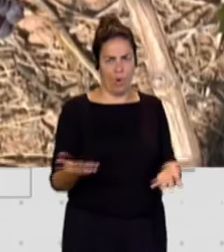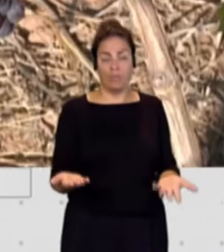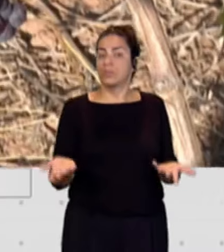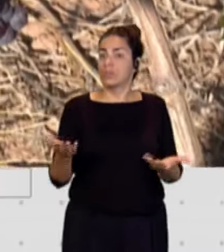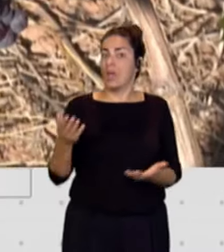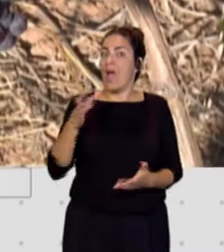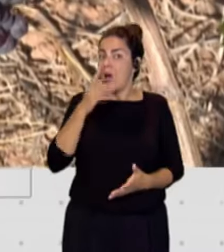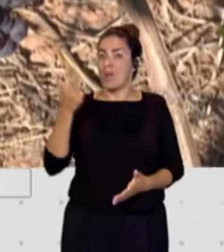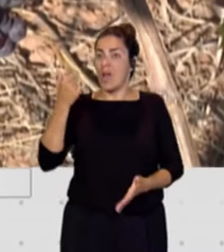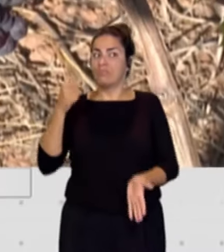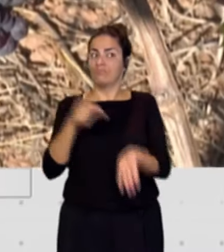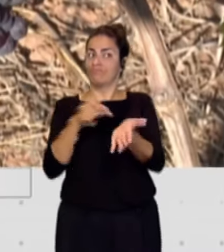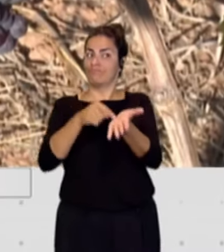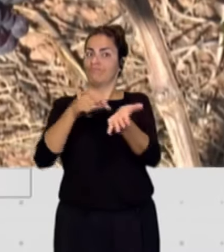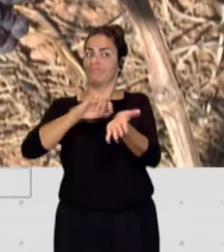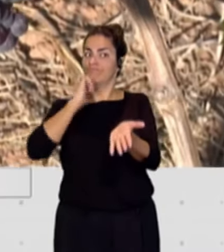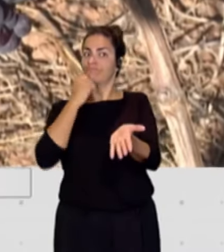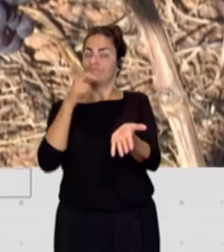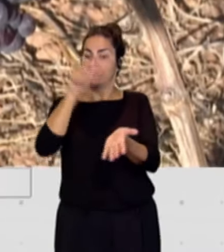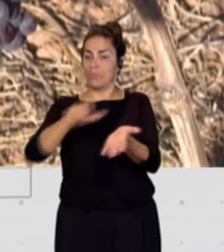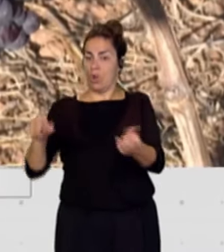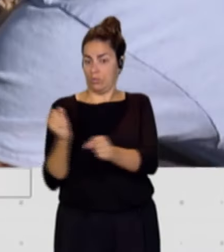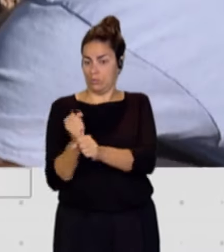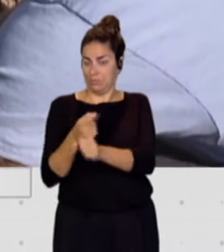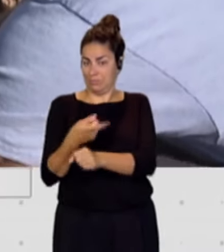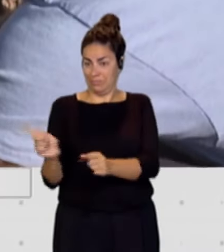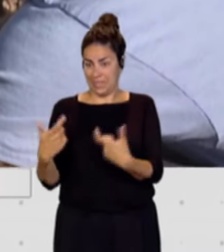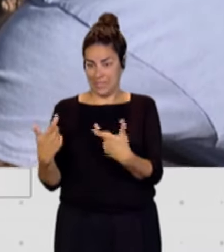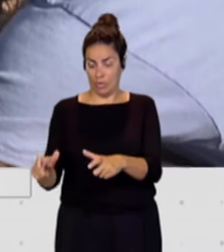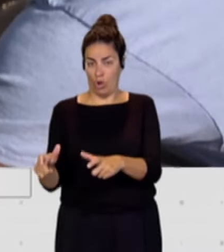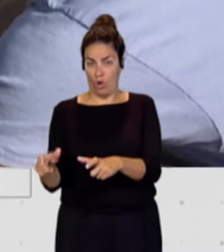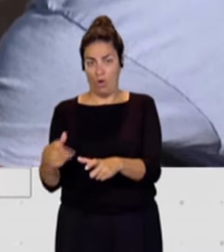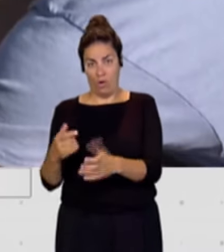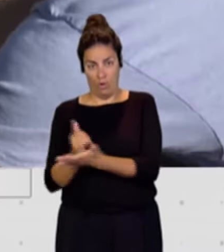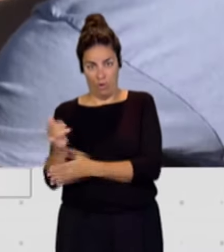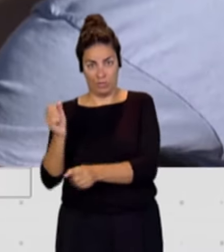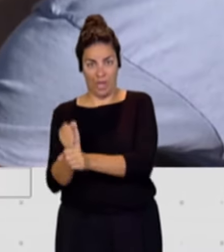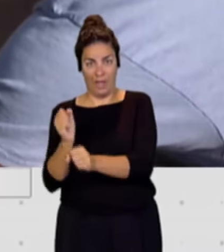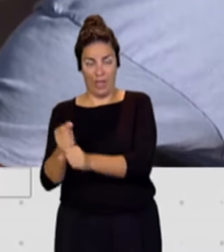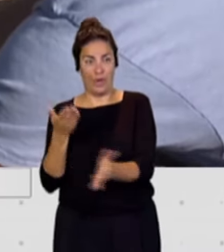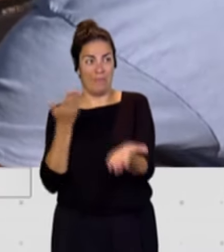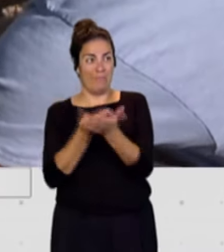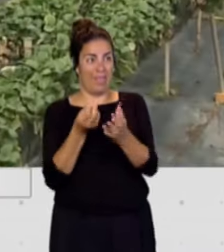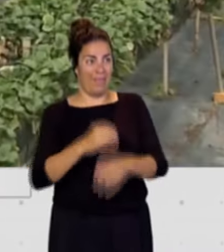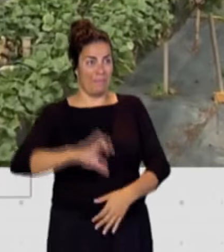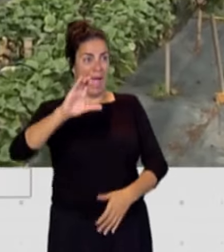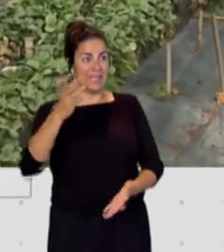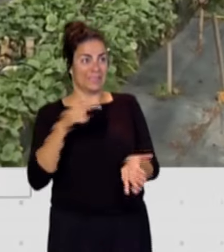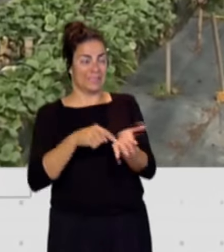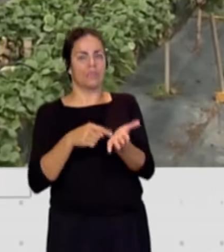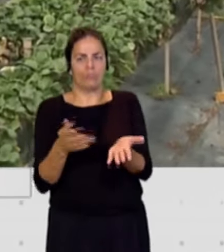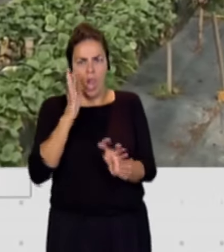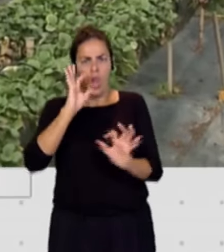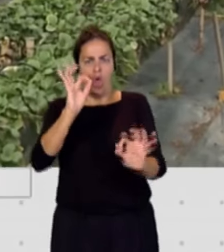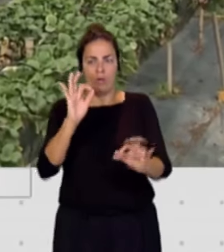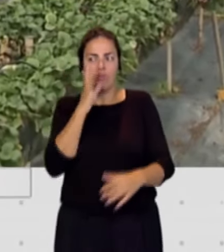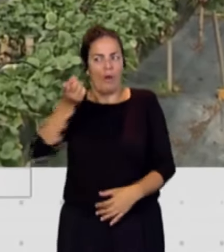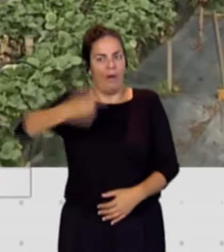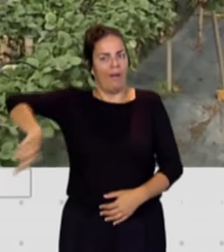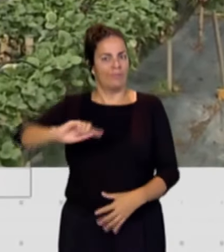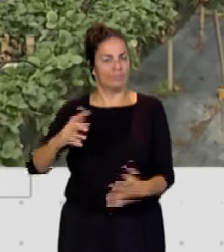reivindicación por parte de los asalariados del sector de los trabajadores porque son quienes lo padecen las